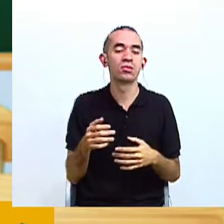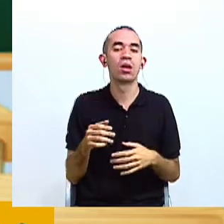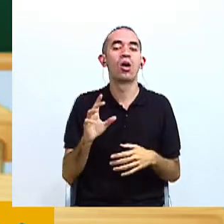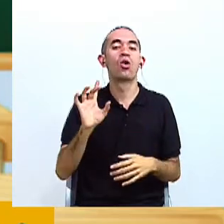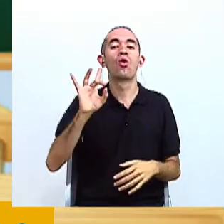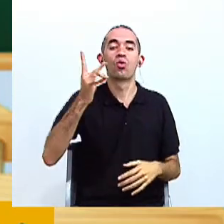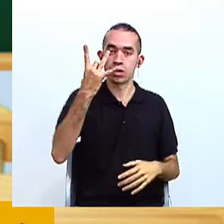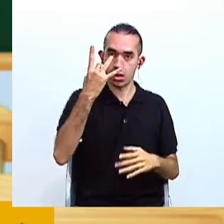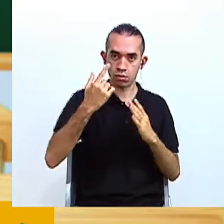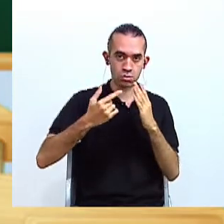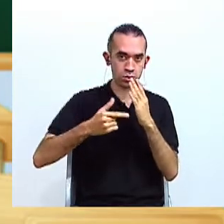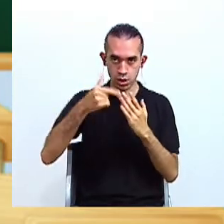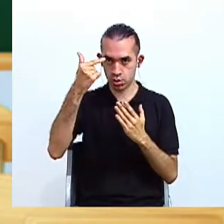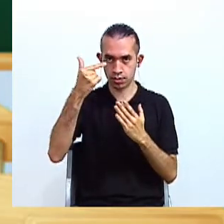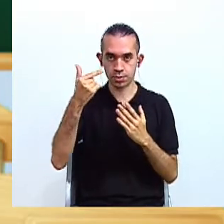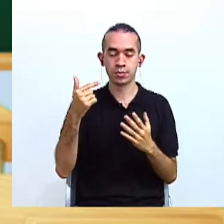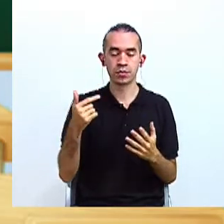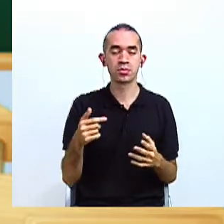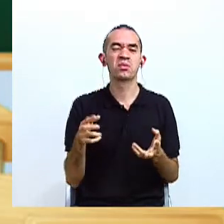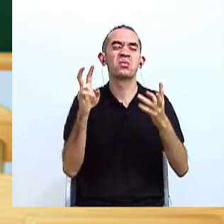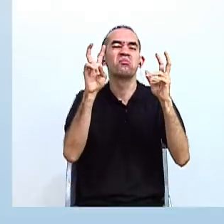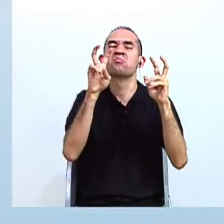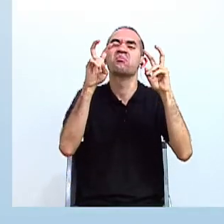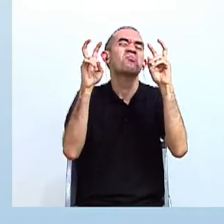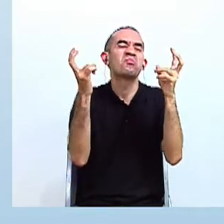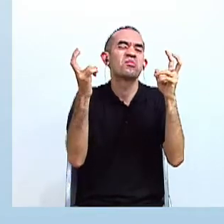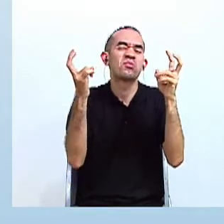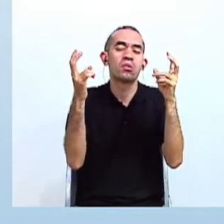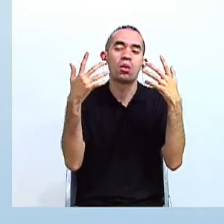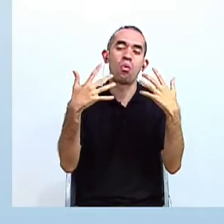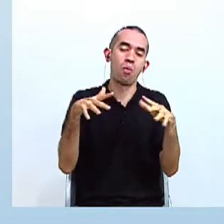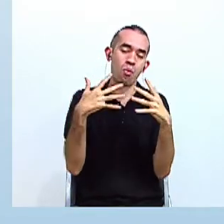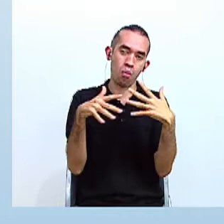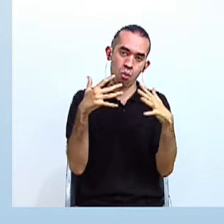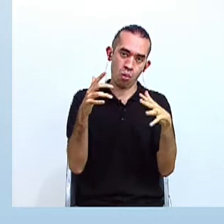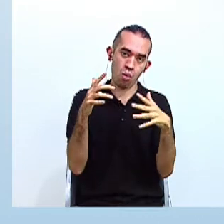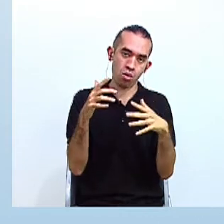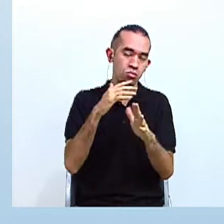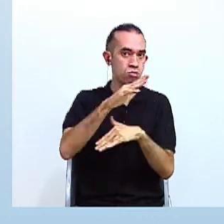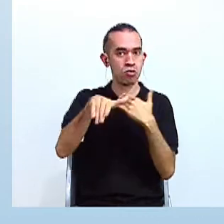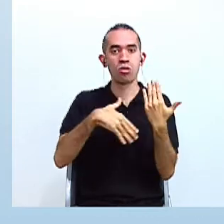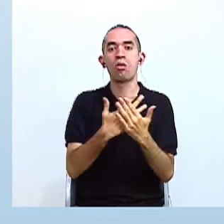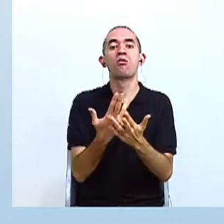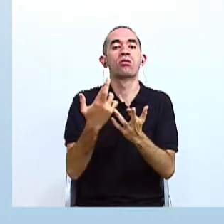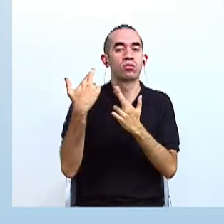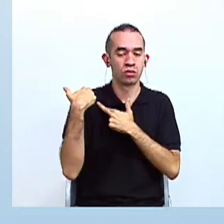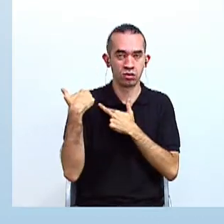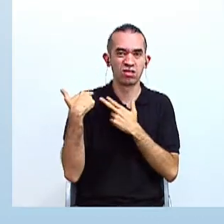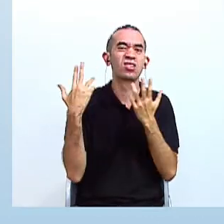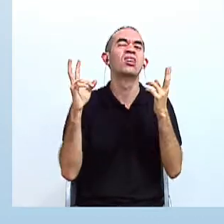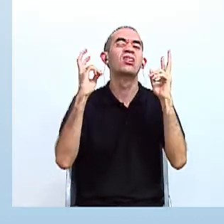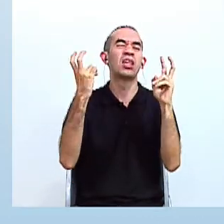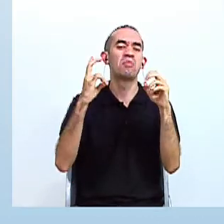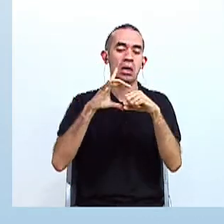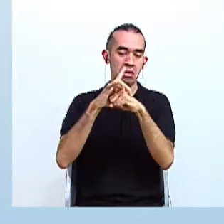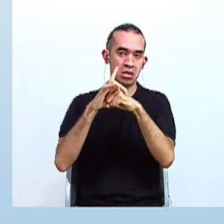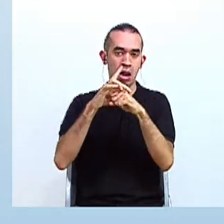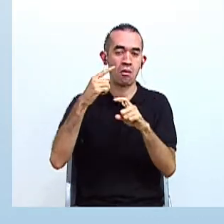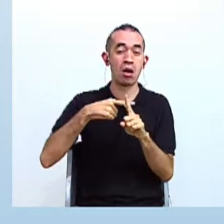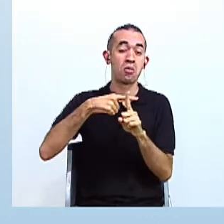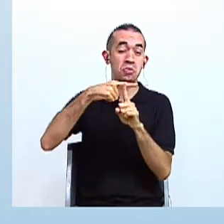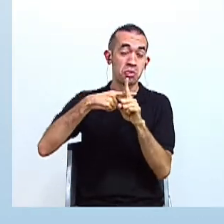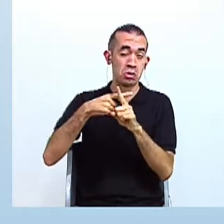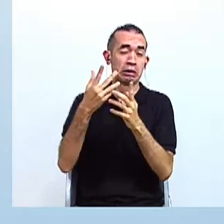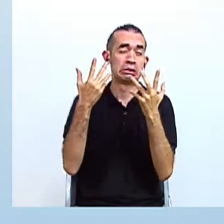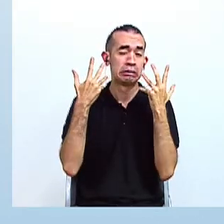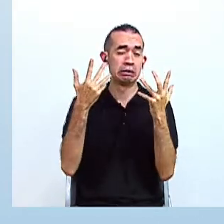nivel de 8º año y vamos a ver el día de hoy un tema que verdaderamente nos involucra a todos, cambio climático. De